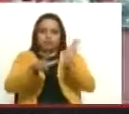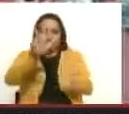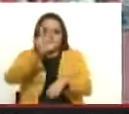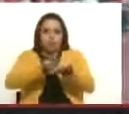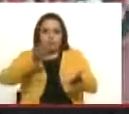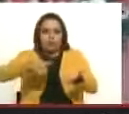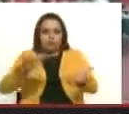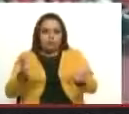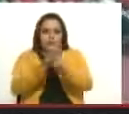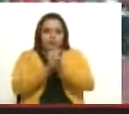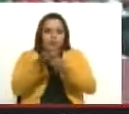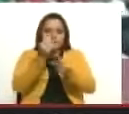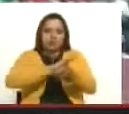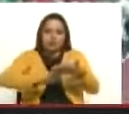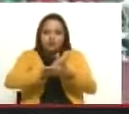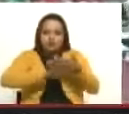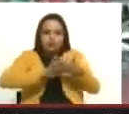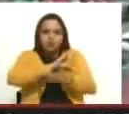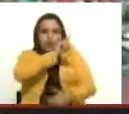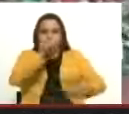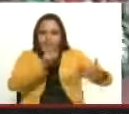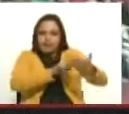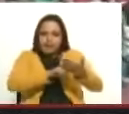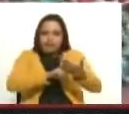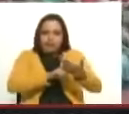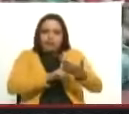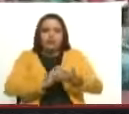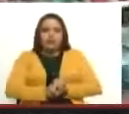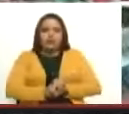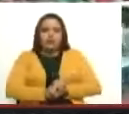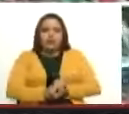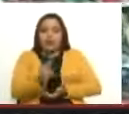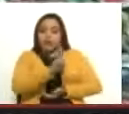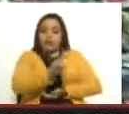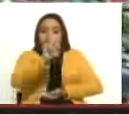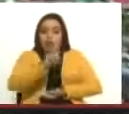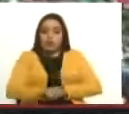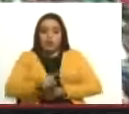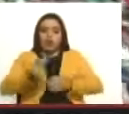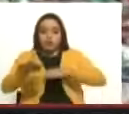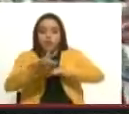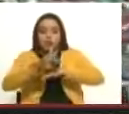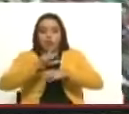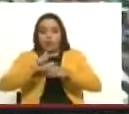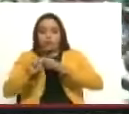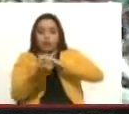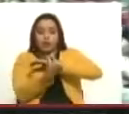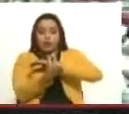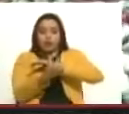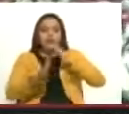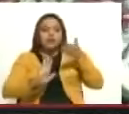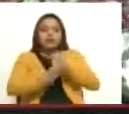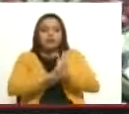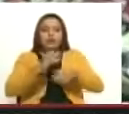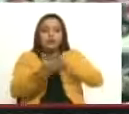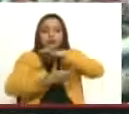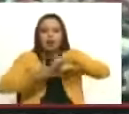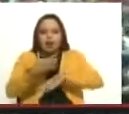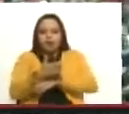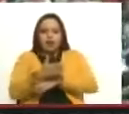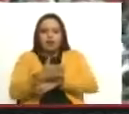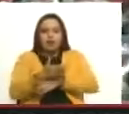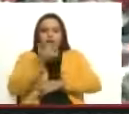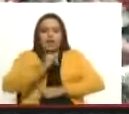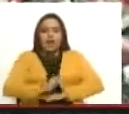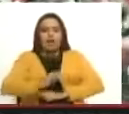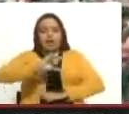alcanzar una solución práctica y satisfactoria para Venezuela y Guyana en torno a la controversia sobre el territorio de la